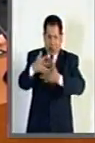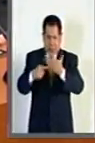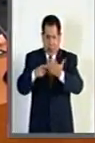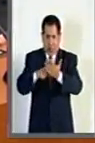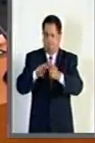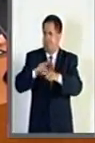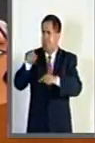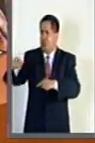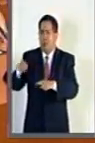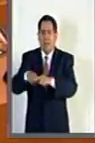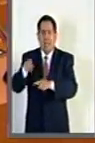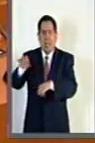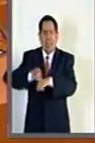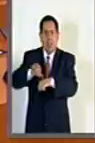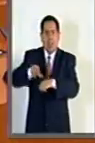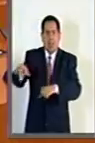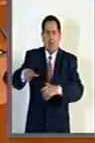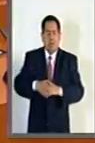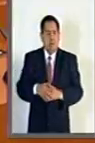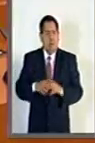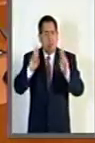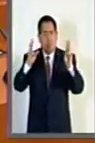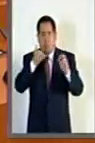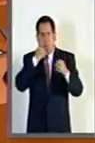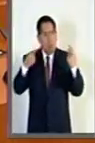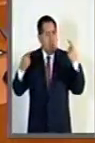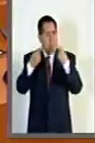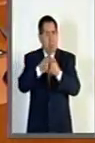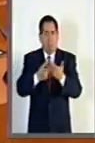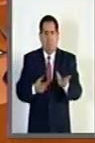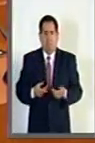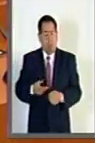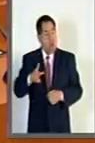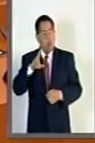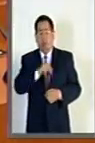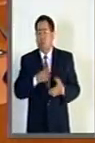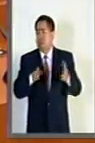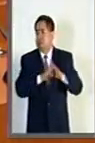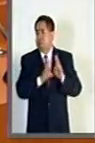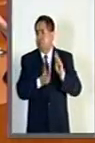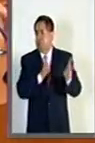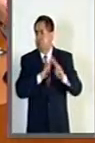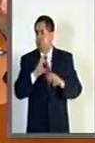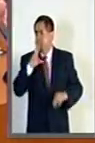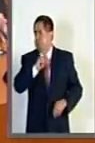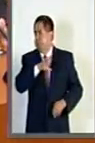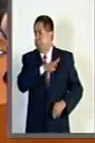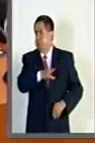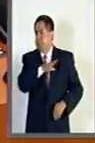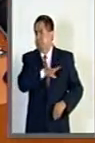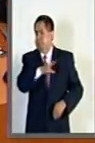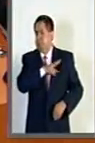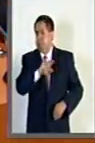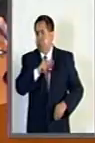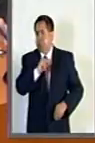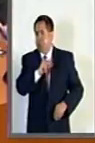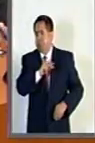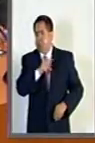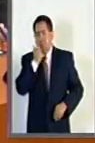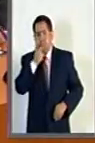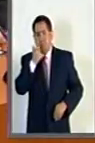Por temas equivocados, por decir no al diálogo, a la participación y a la